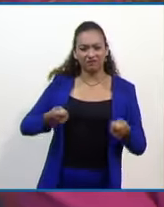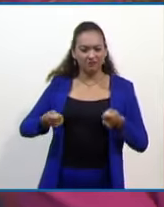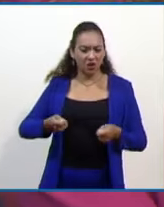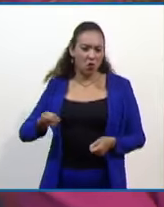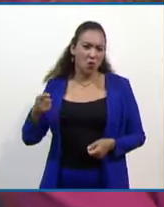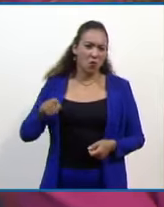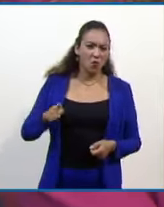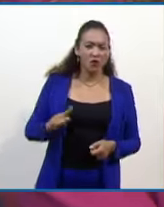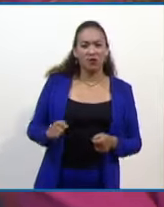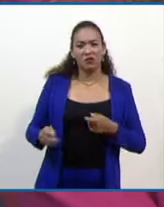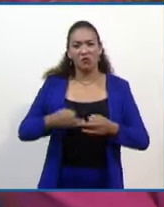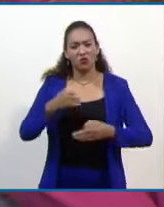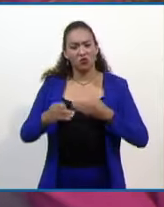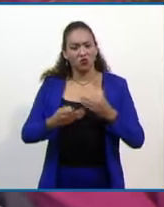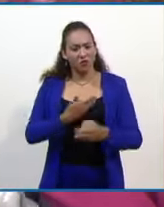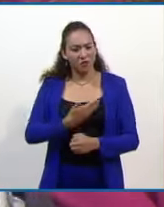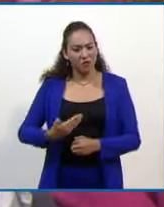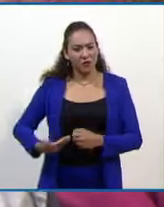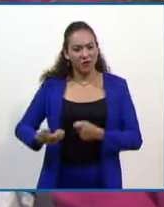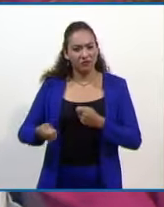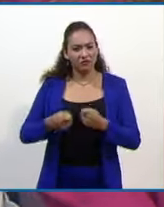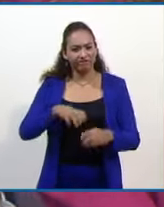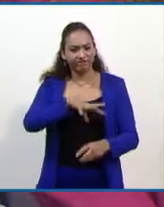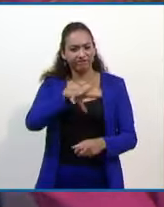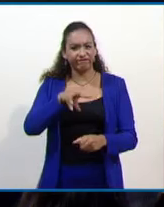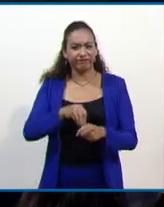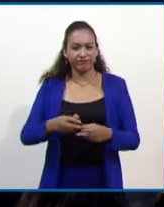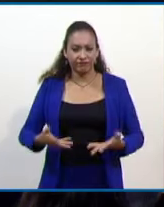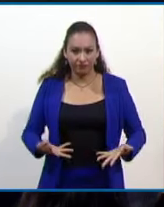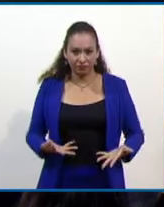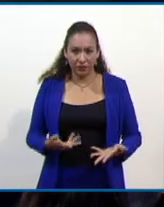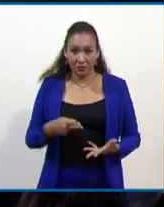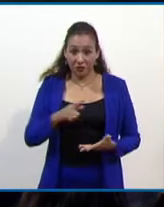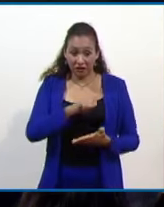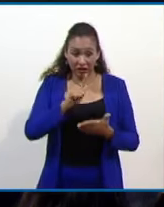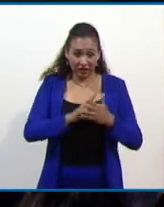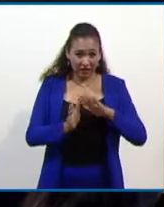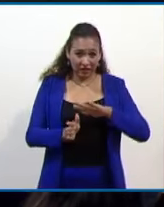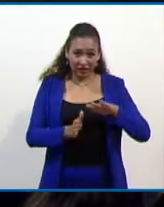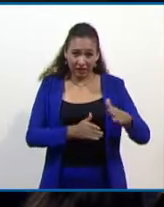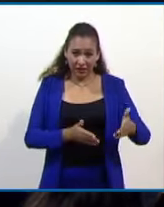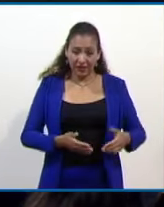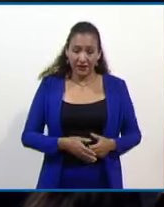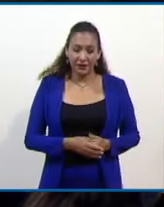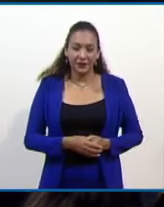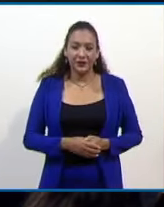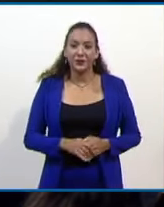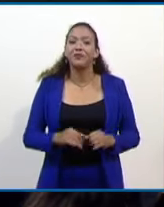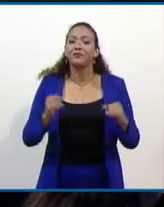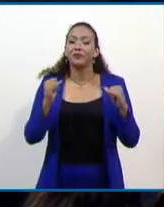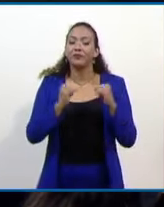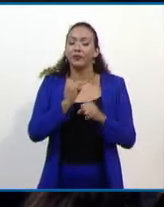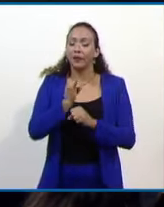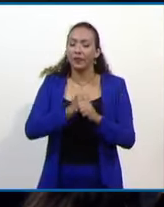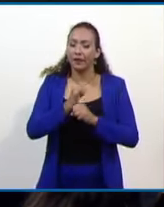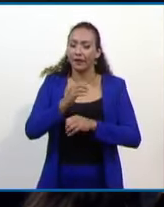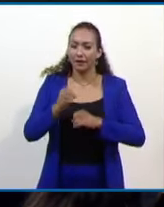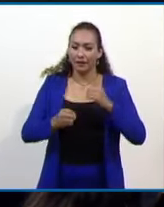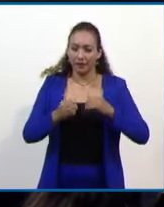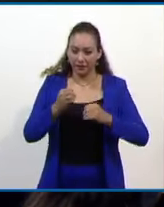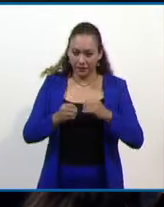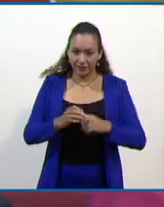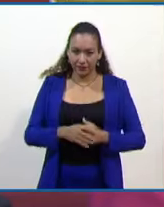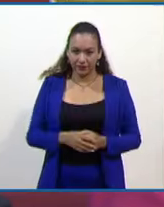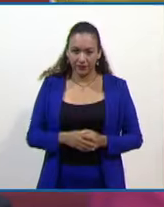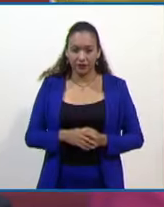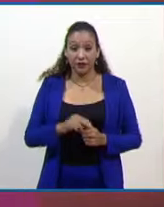alguien que dicta manifestaciones que no son necesariamente jurídicos. En esta mesa que se realizó en el Instituto de Investigaciones Jurídicas de la UNAM,